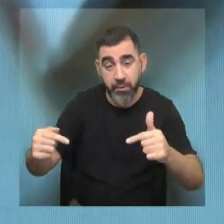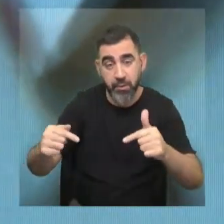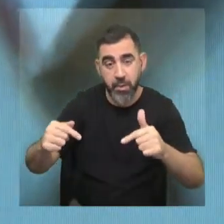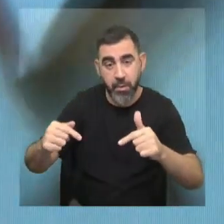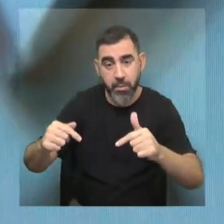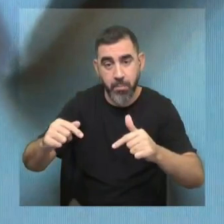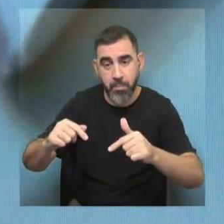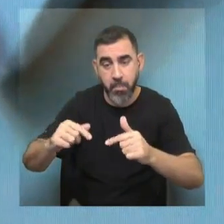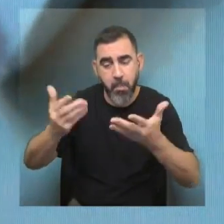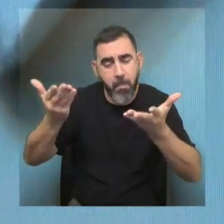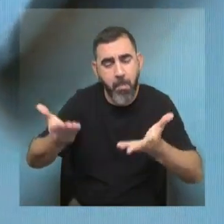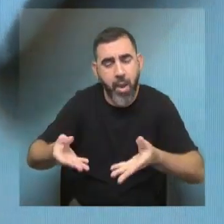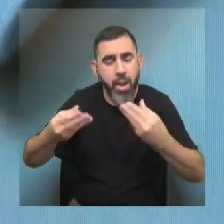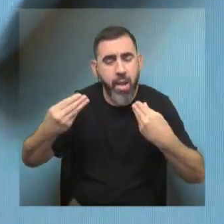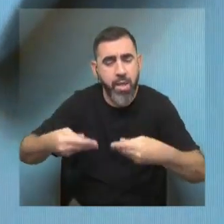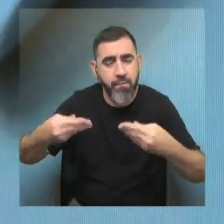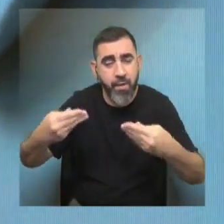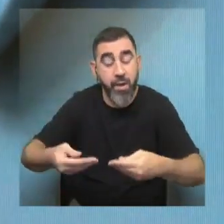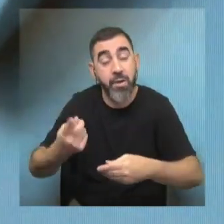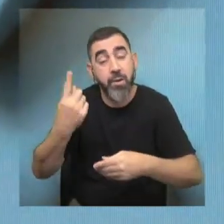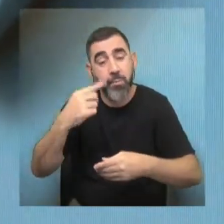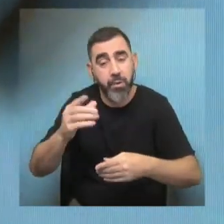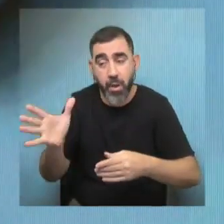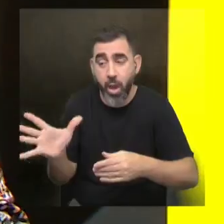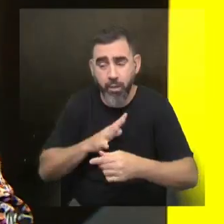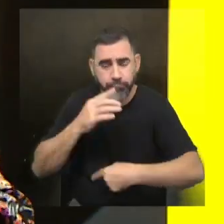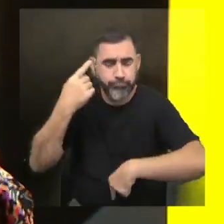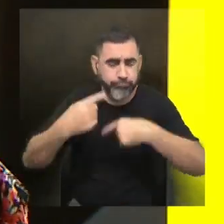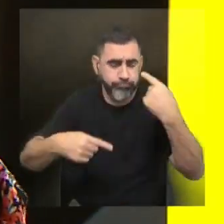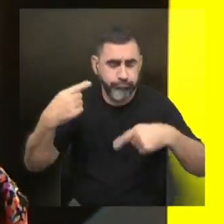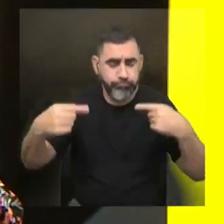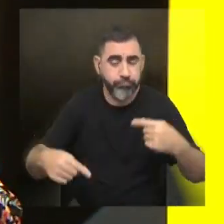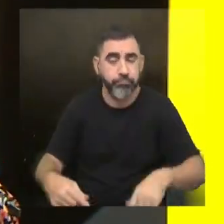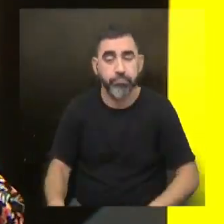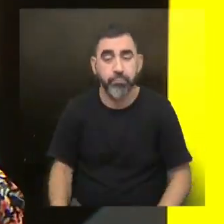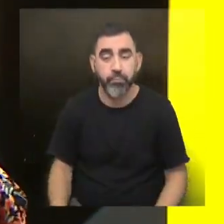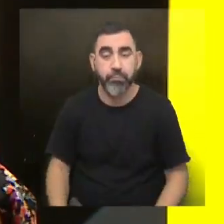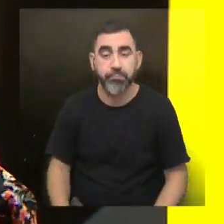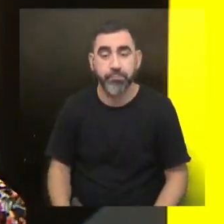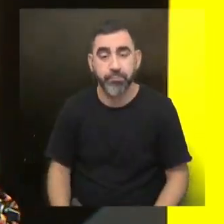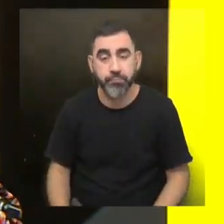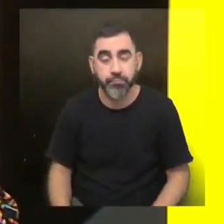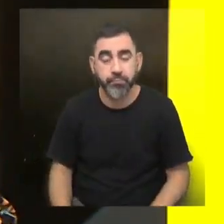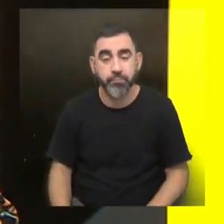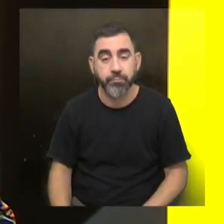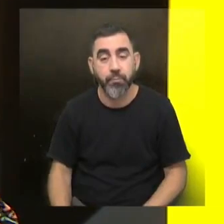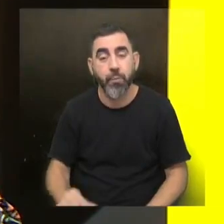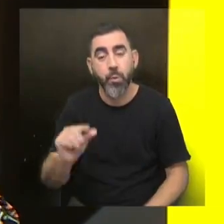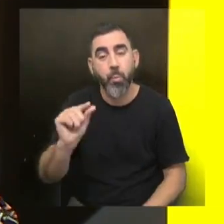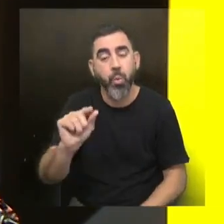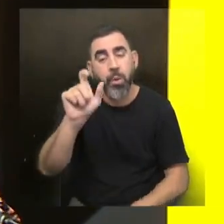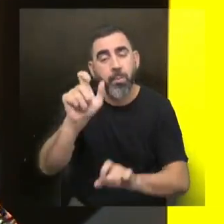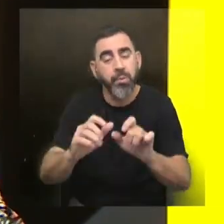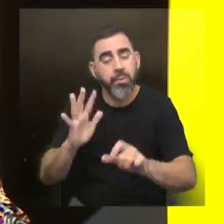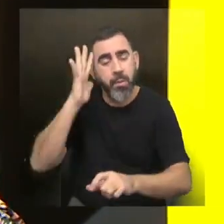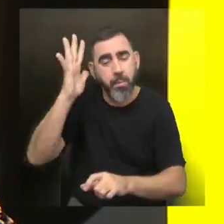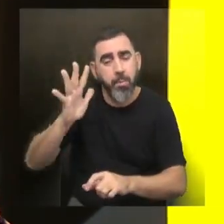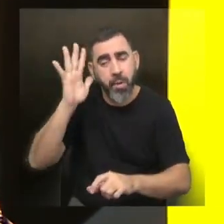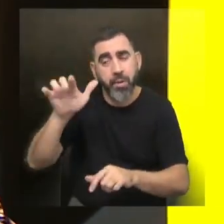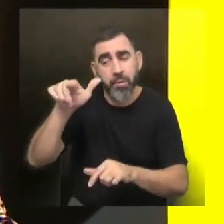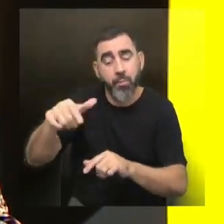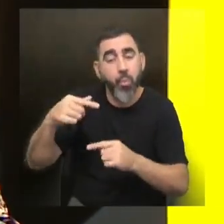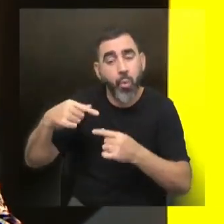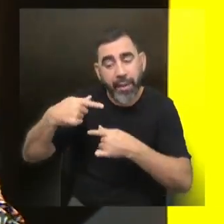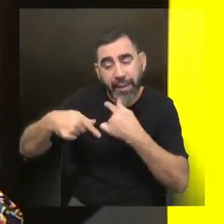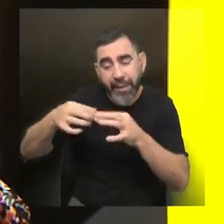bajaron mucho su peso, pero en realidad está en todos lados. Eso, y además creo que nadie, o por lo menos poca gente, se puede imaginar a la fibra de carbono como un